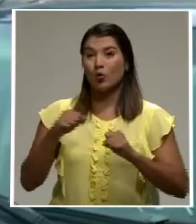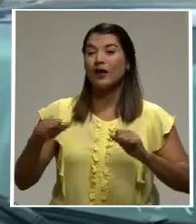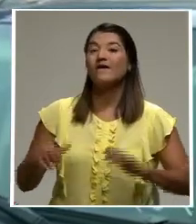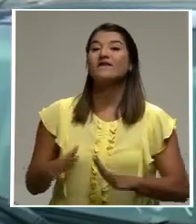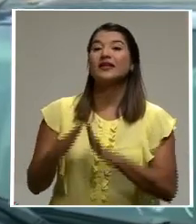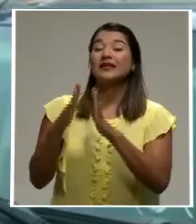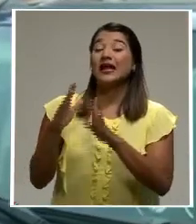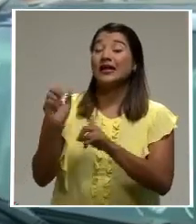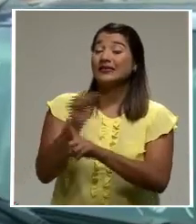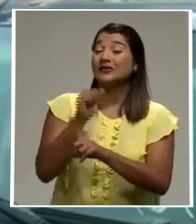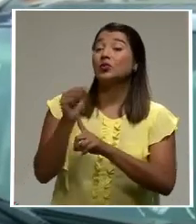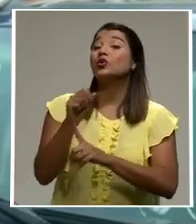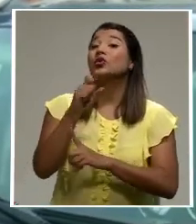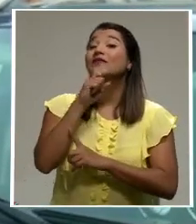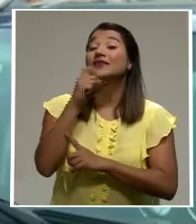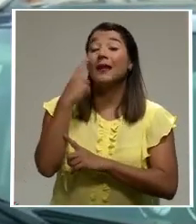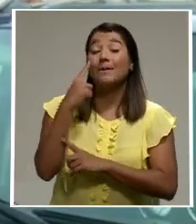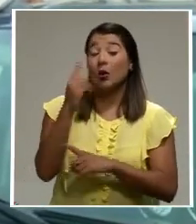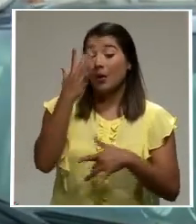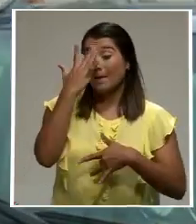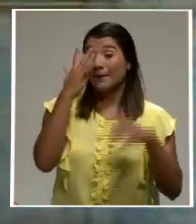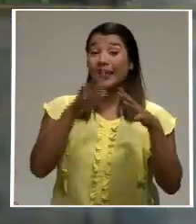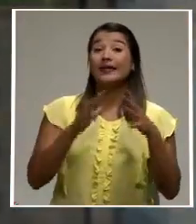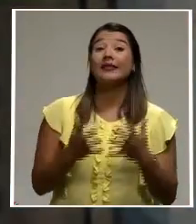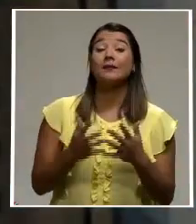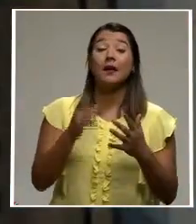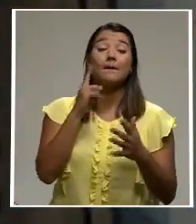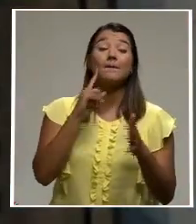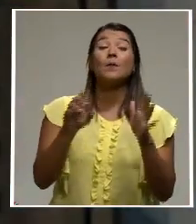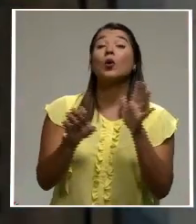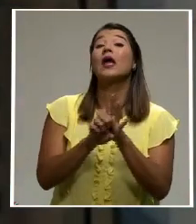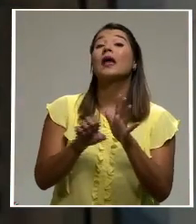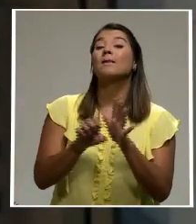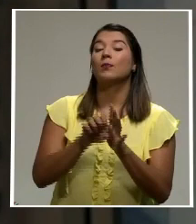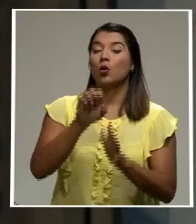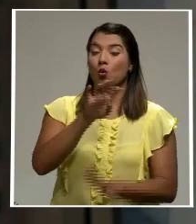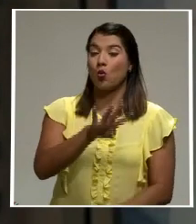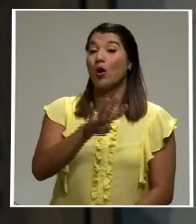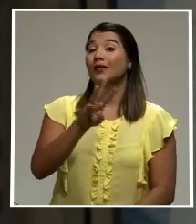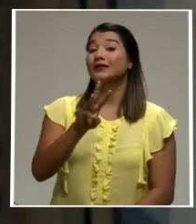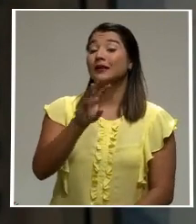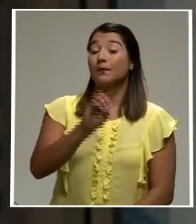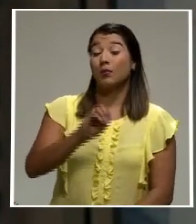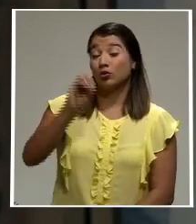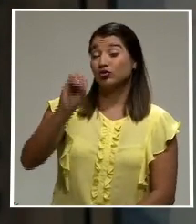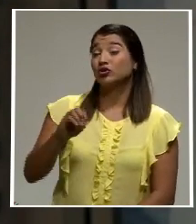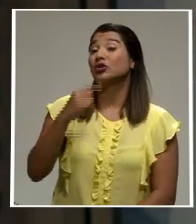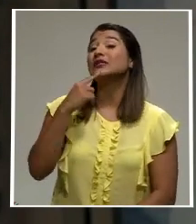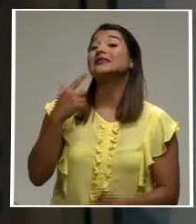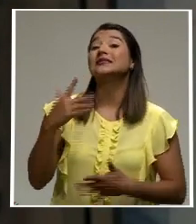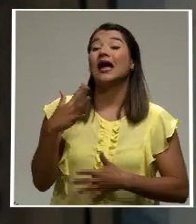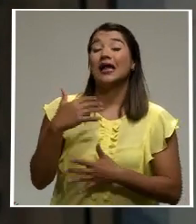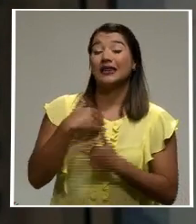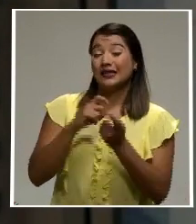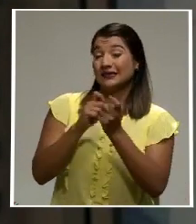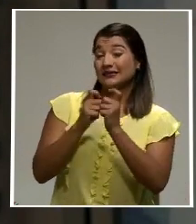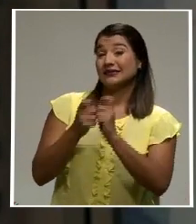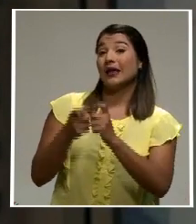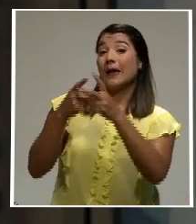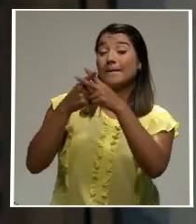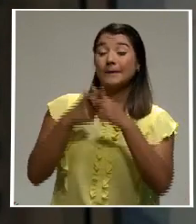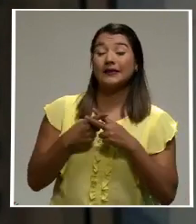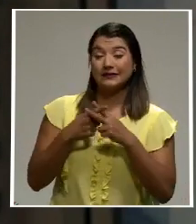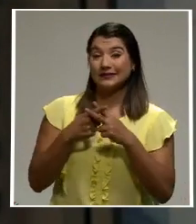efectos adversos provocados por la pandemia, como por ejemplo un 46% cuentan con readecuación de créditos